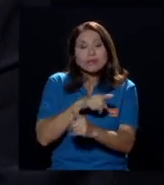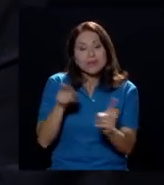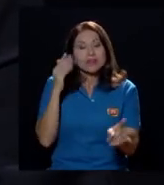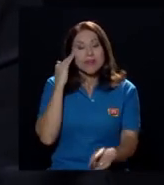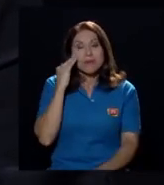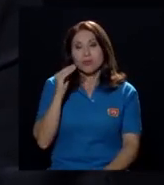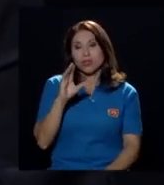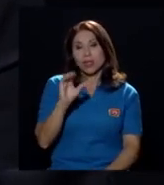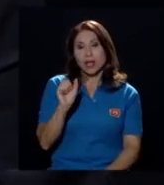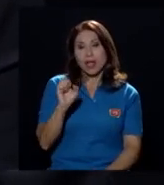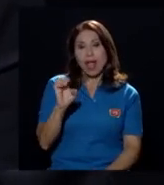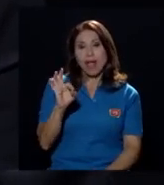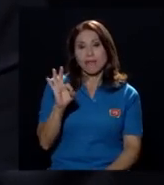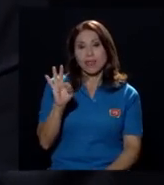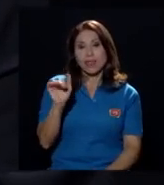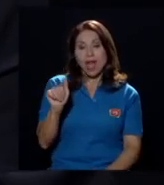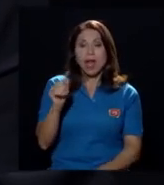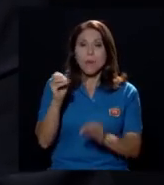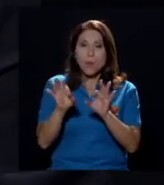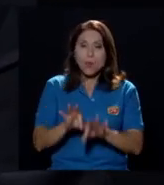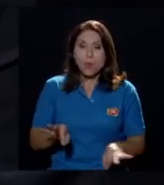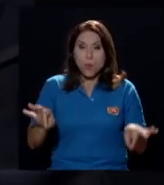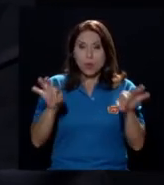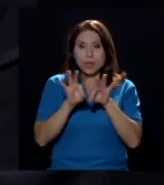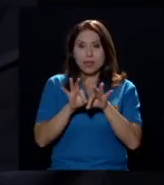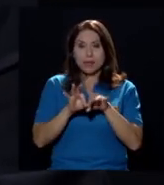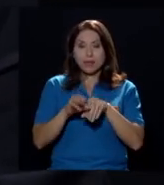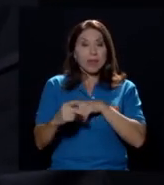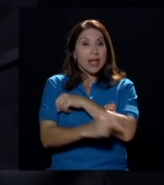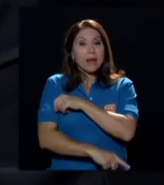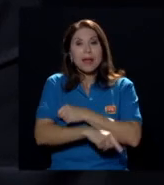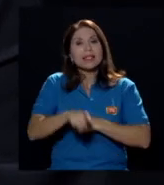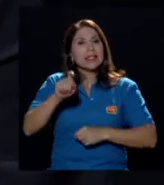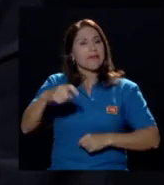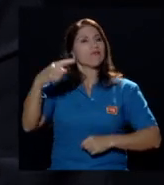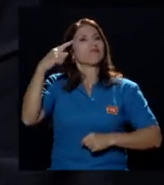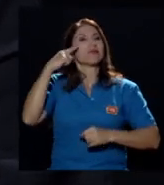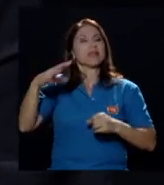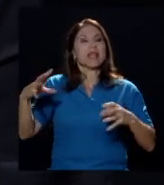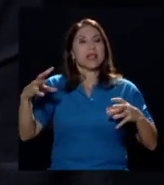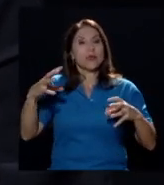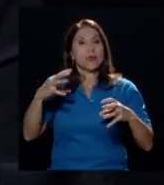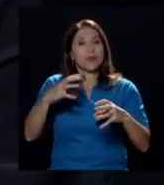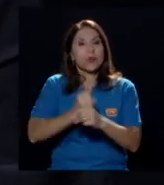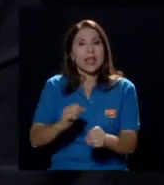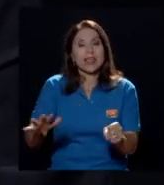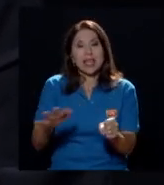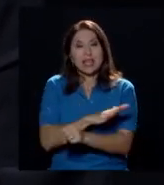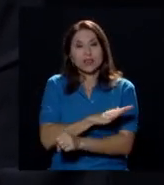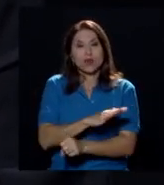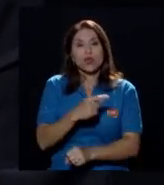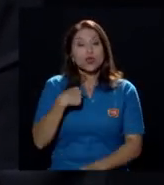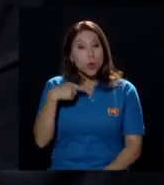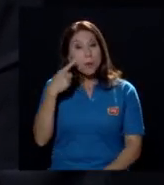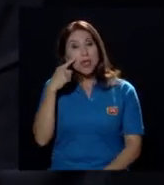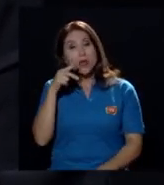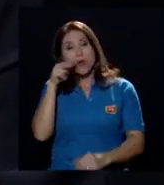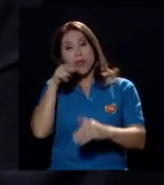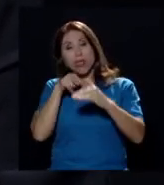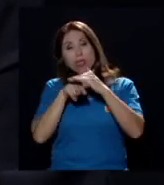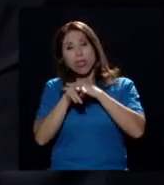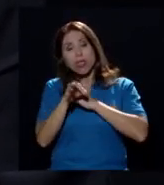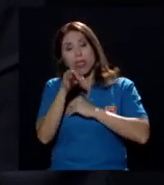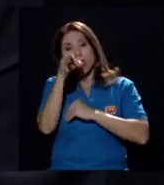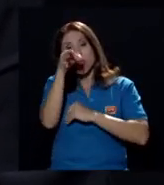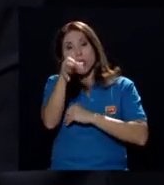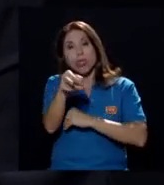El país tiene que llegar por la integración. Yo veo hacia 20 años, me parece lo que ha habido